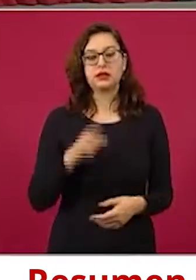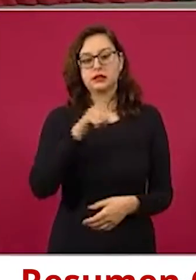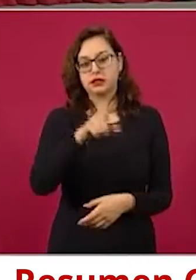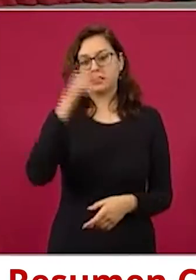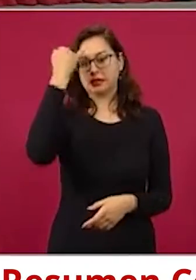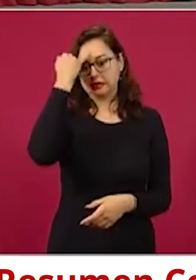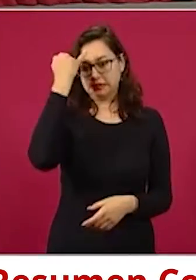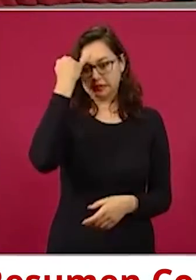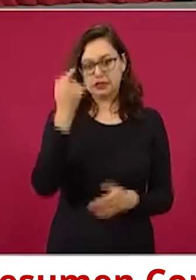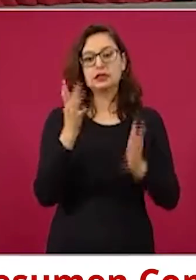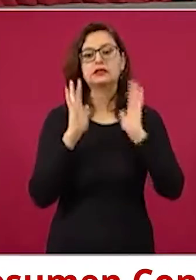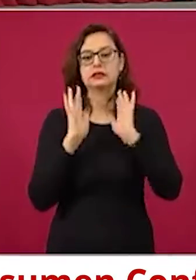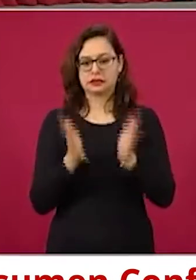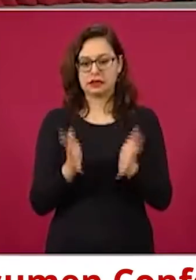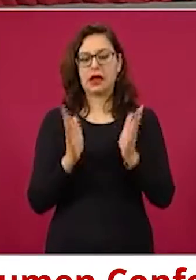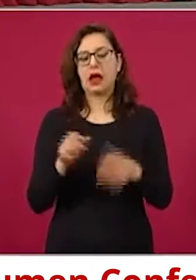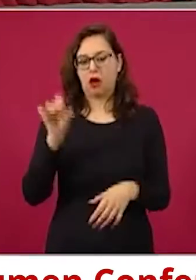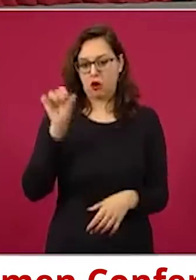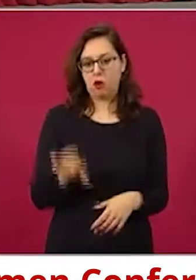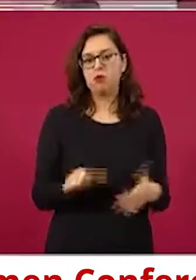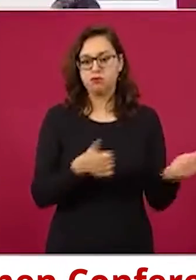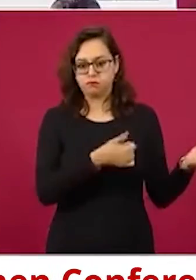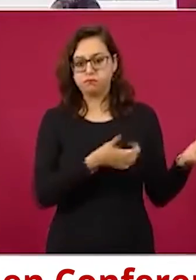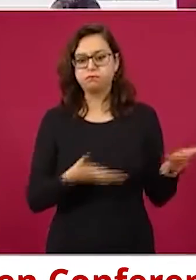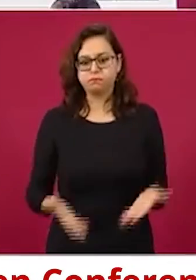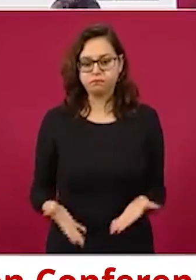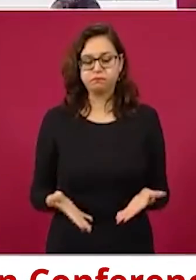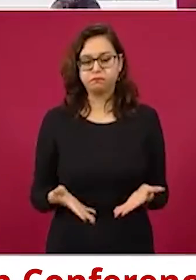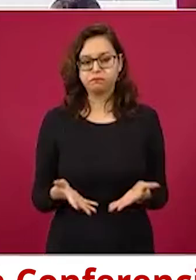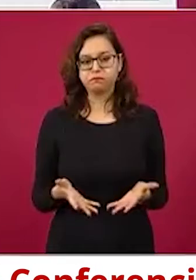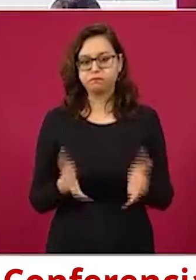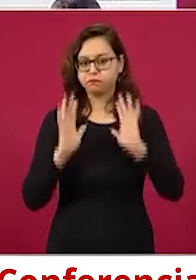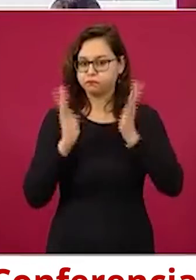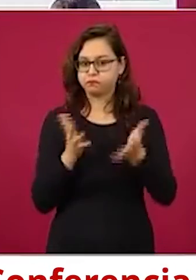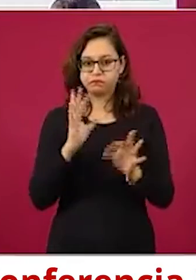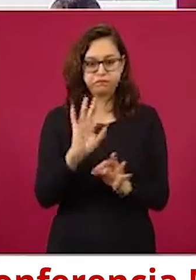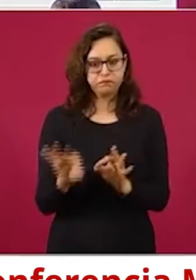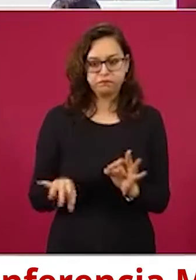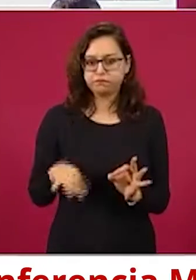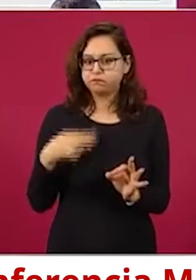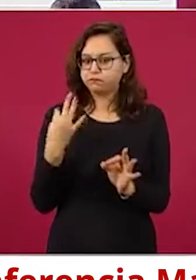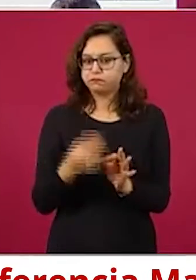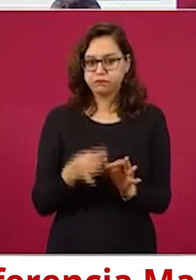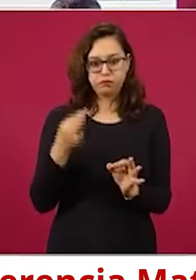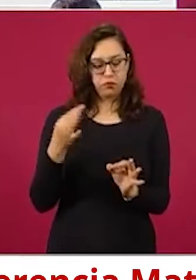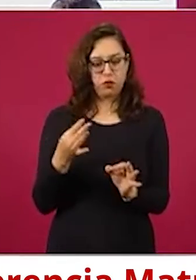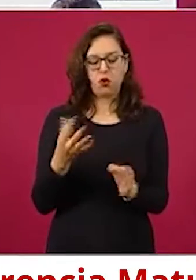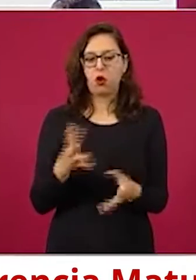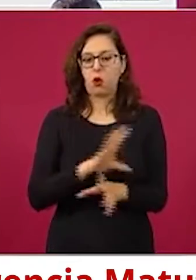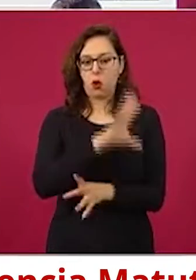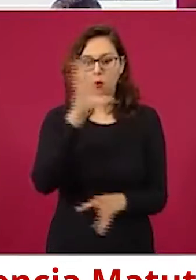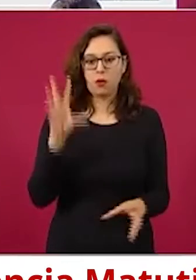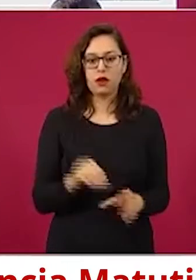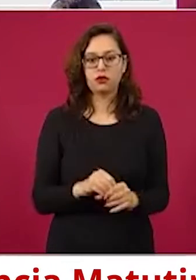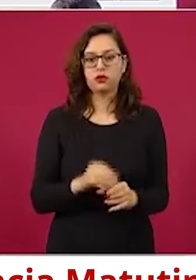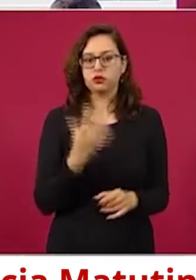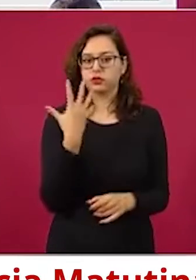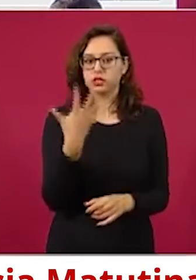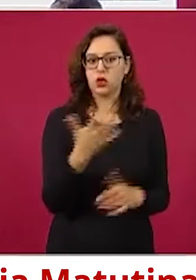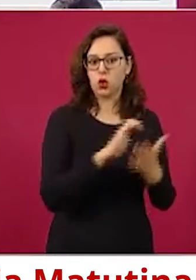Institute India. Con esto tenemos terminados ya prácticamente 5